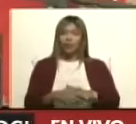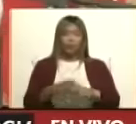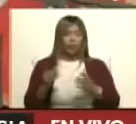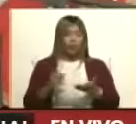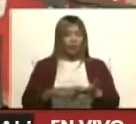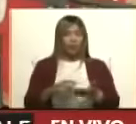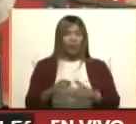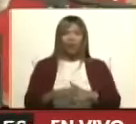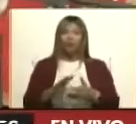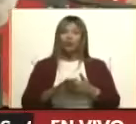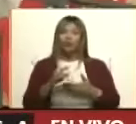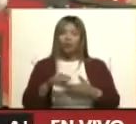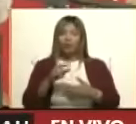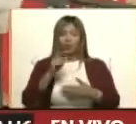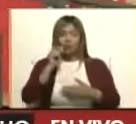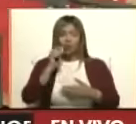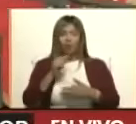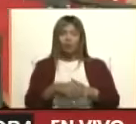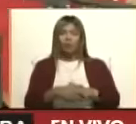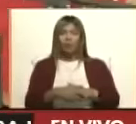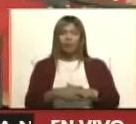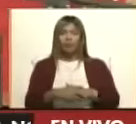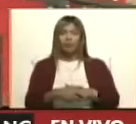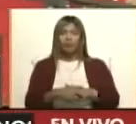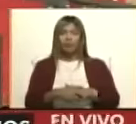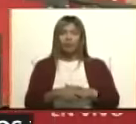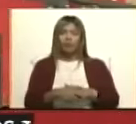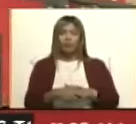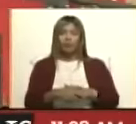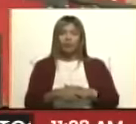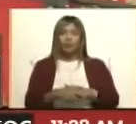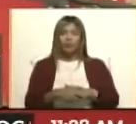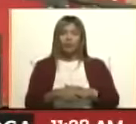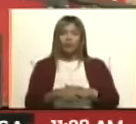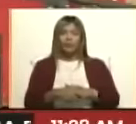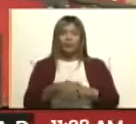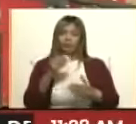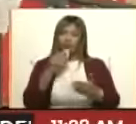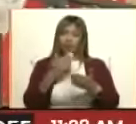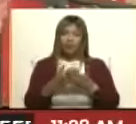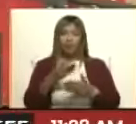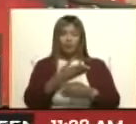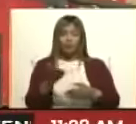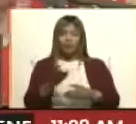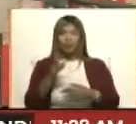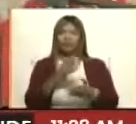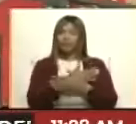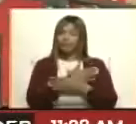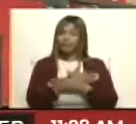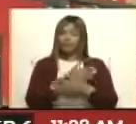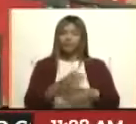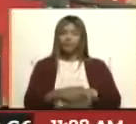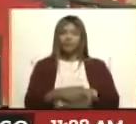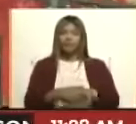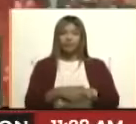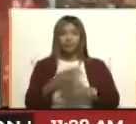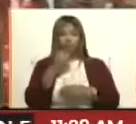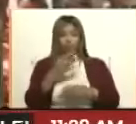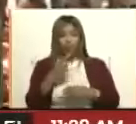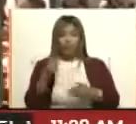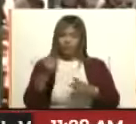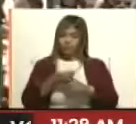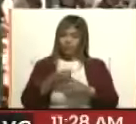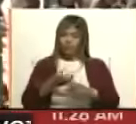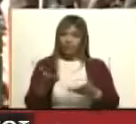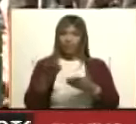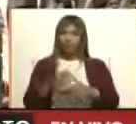absoluta sobre este tema vital para nuestra querida patria Venezuela. Muchas gracias a ustedes, felicitaciones y bueno, a la batalla,